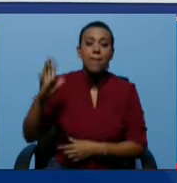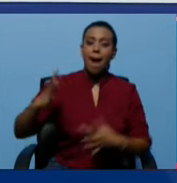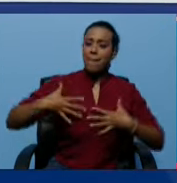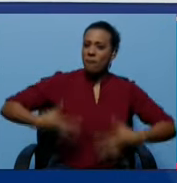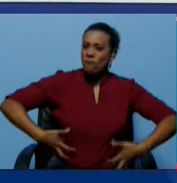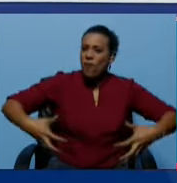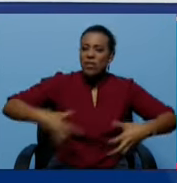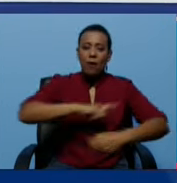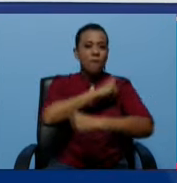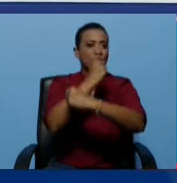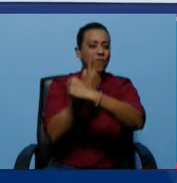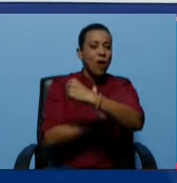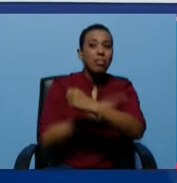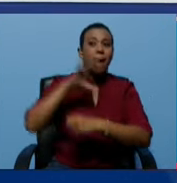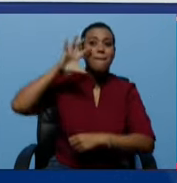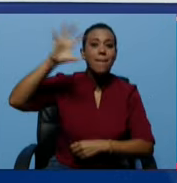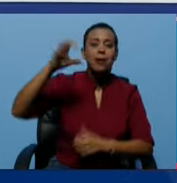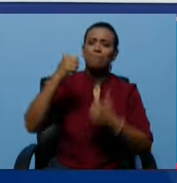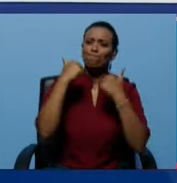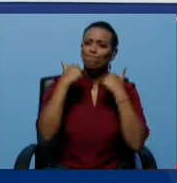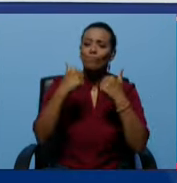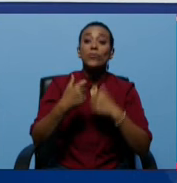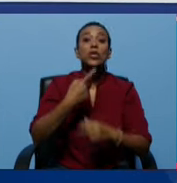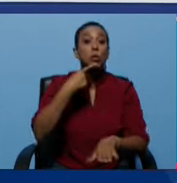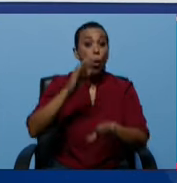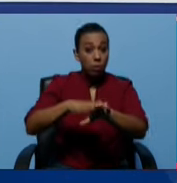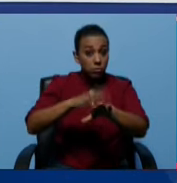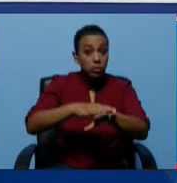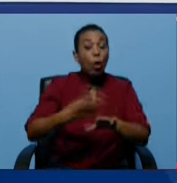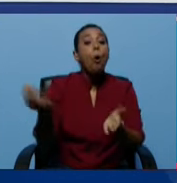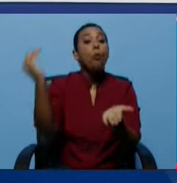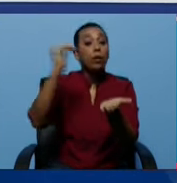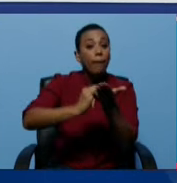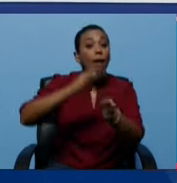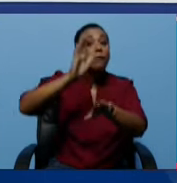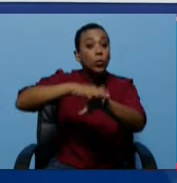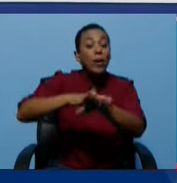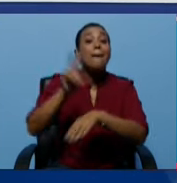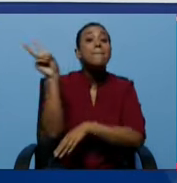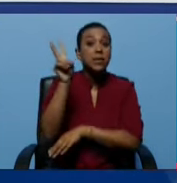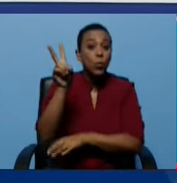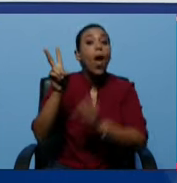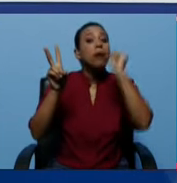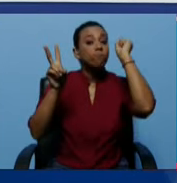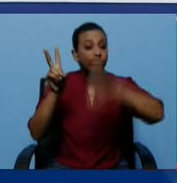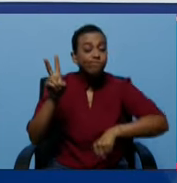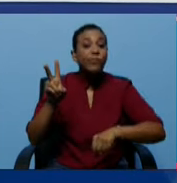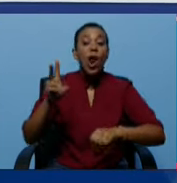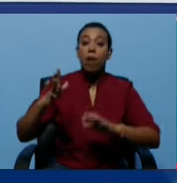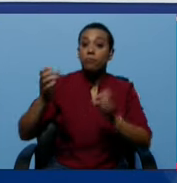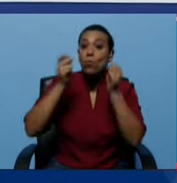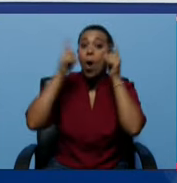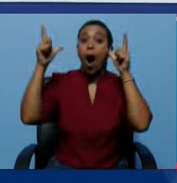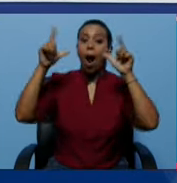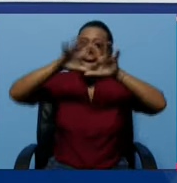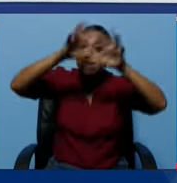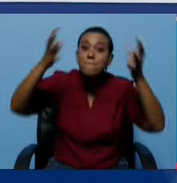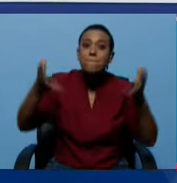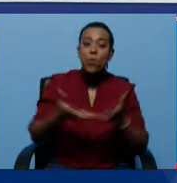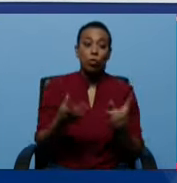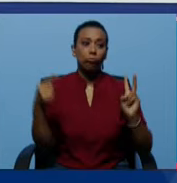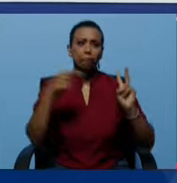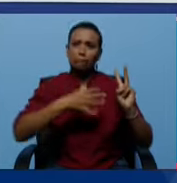país potencia. Lo he dicho y lo repito. Venezuela será el asombro del mundo porque